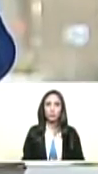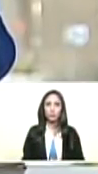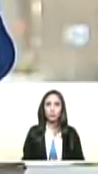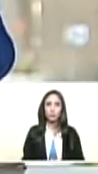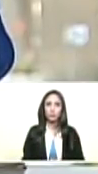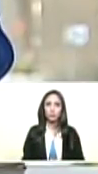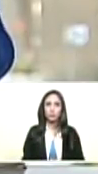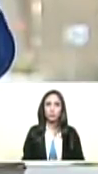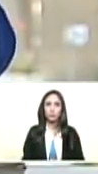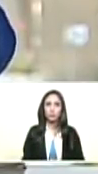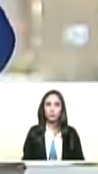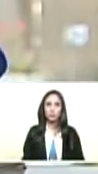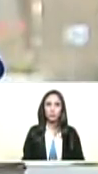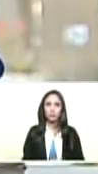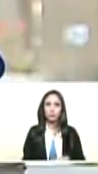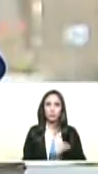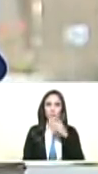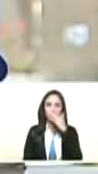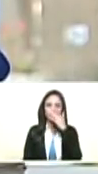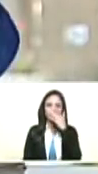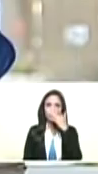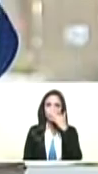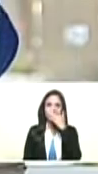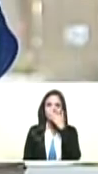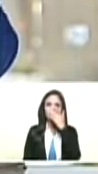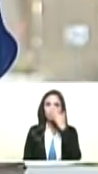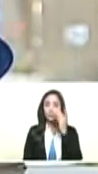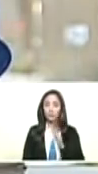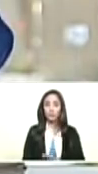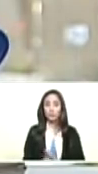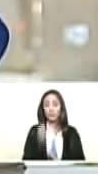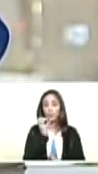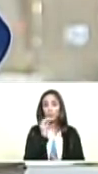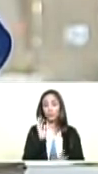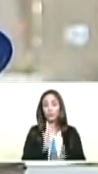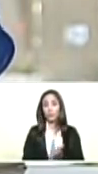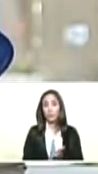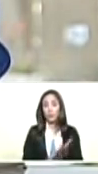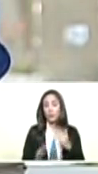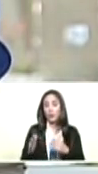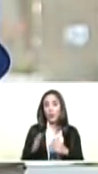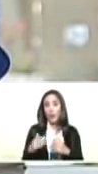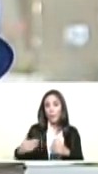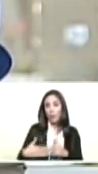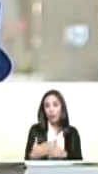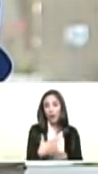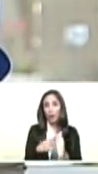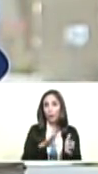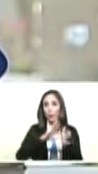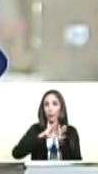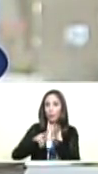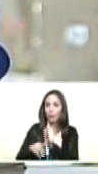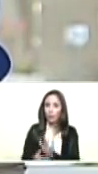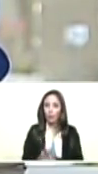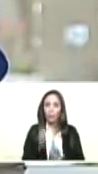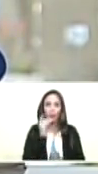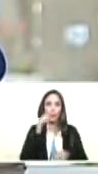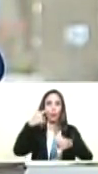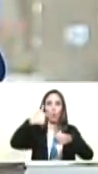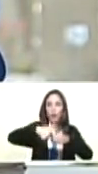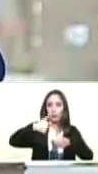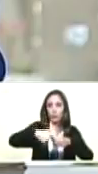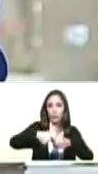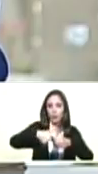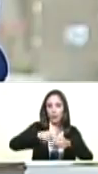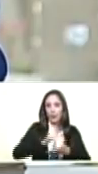la pesca, acabar con también, en la pesca se nos ha metido un conjunto de economía criminal y se lleva la gasolina y se lleva el pescado de aquí y los